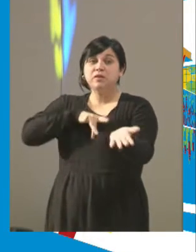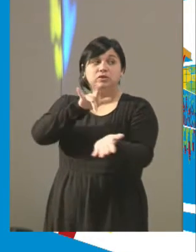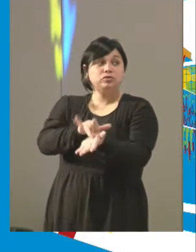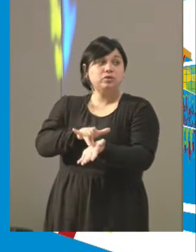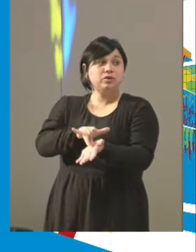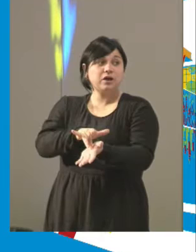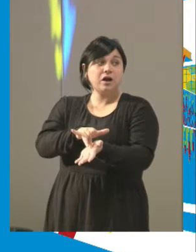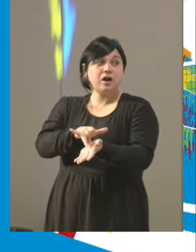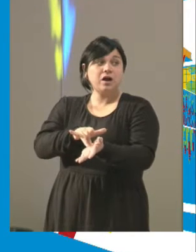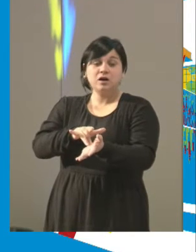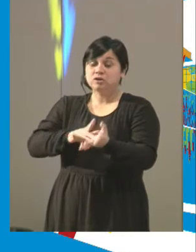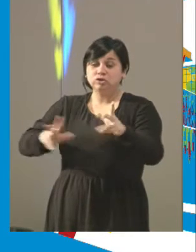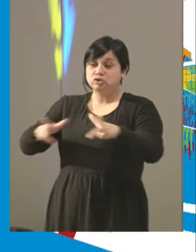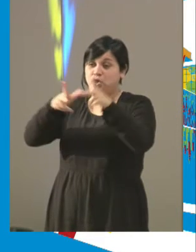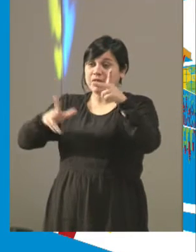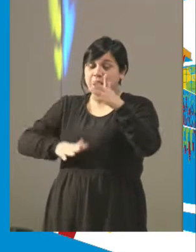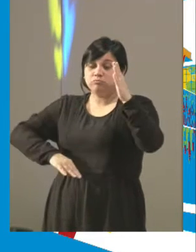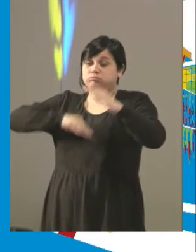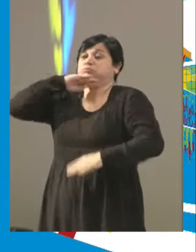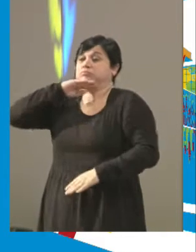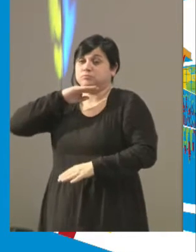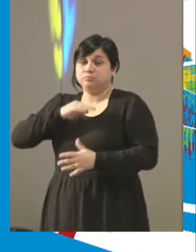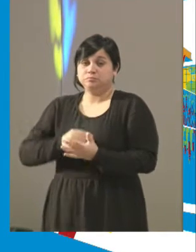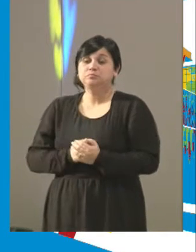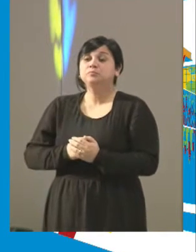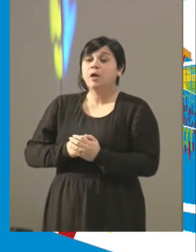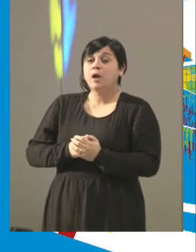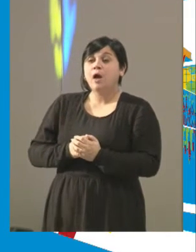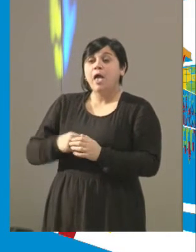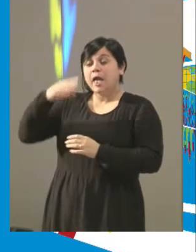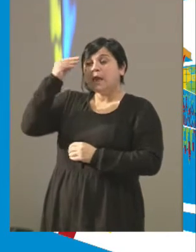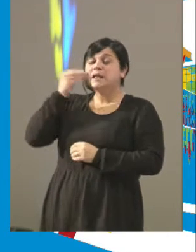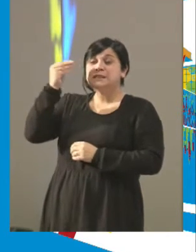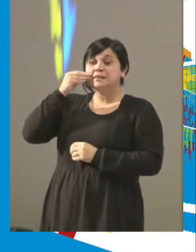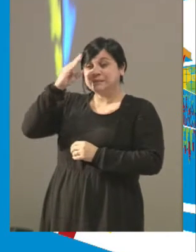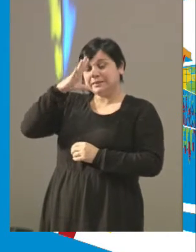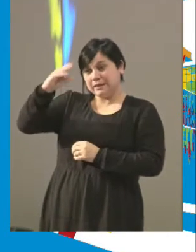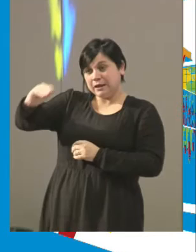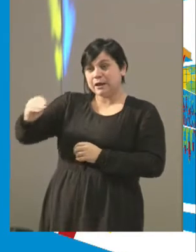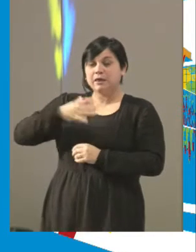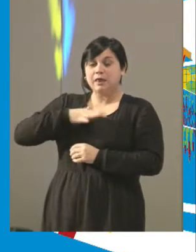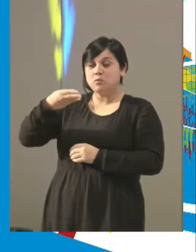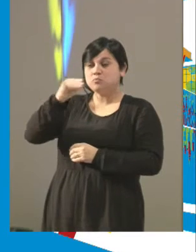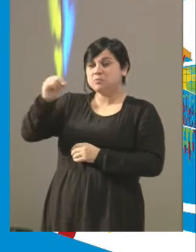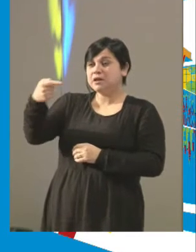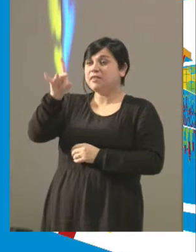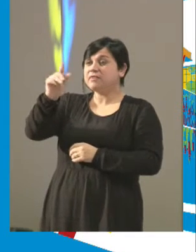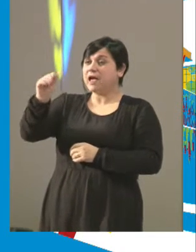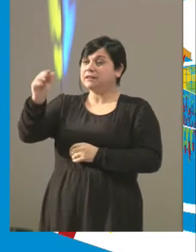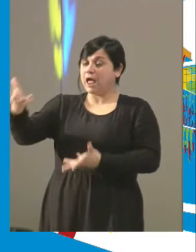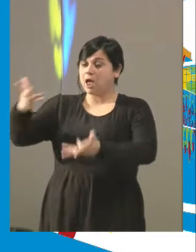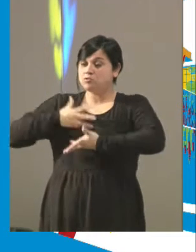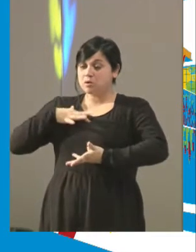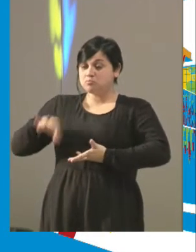los escenarios era un colapso social, ¿vale? La inteligencia artificial, el Big Data, son tecnologías que nos pueden ayudar